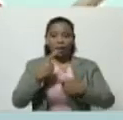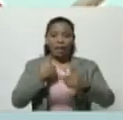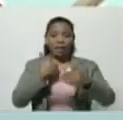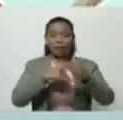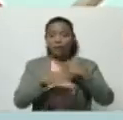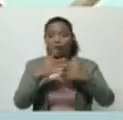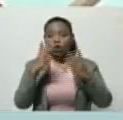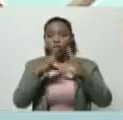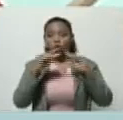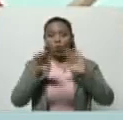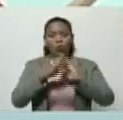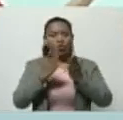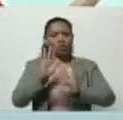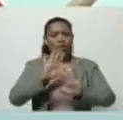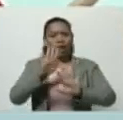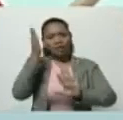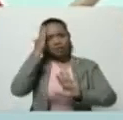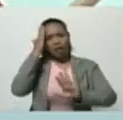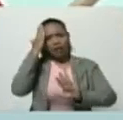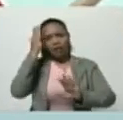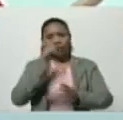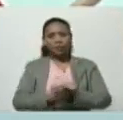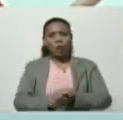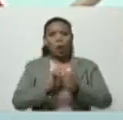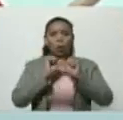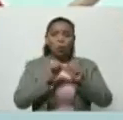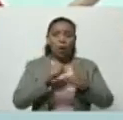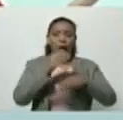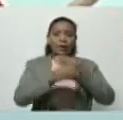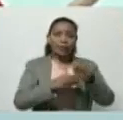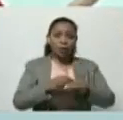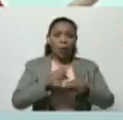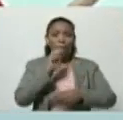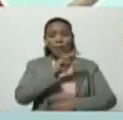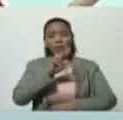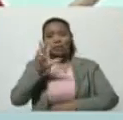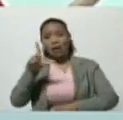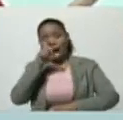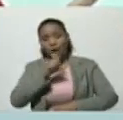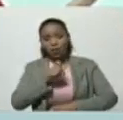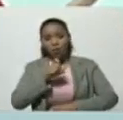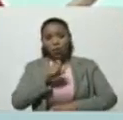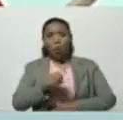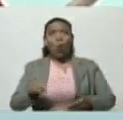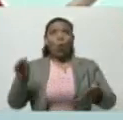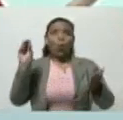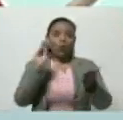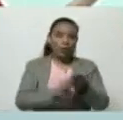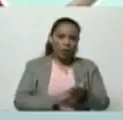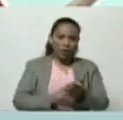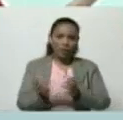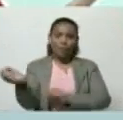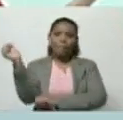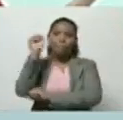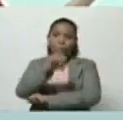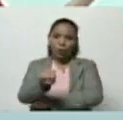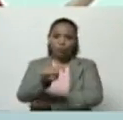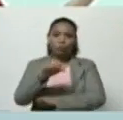sabe. Si siguen haciendo lo que han hecho por 23 años, nuevamente serán derrotados.